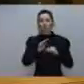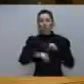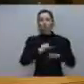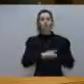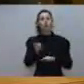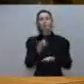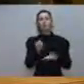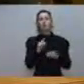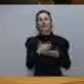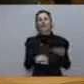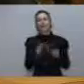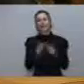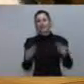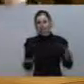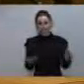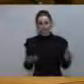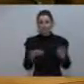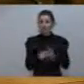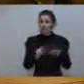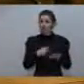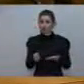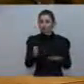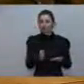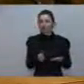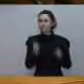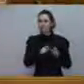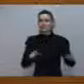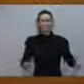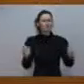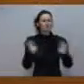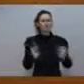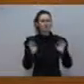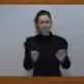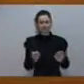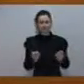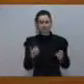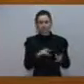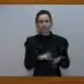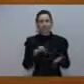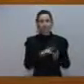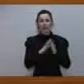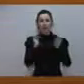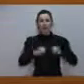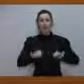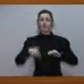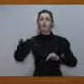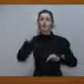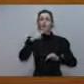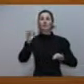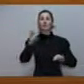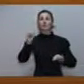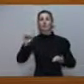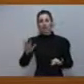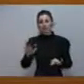esas prescripciones técnicas, que era contratar a las mismas personas que estaban de un acuerdo que venía del año 2005. Por